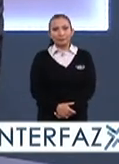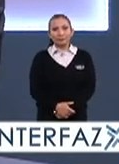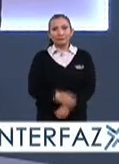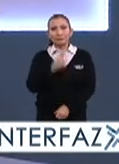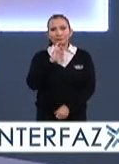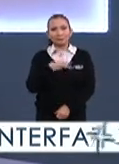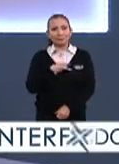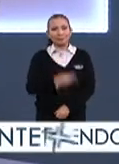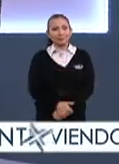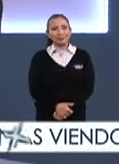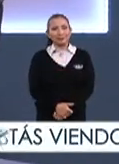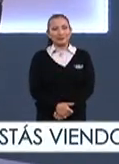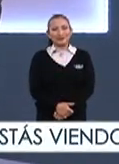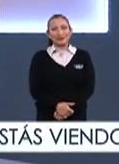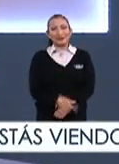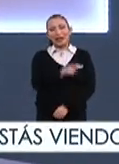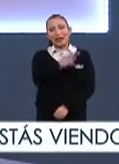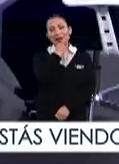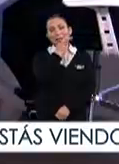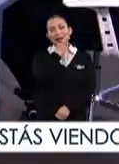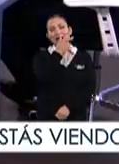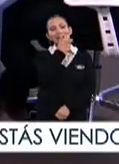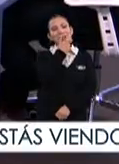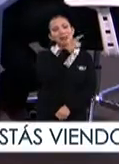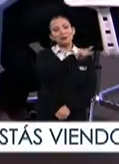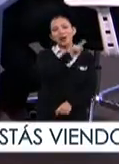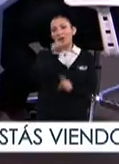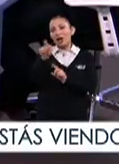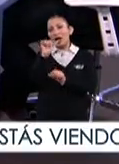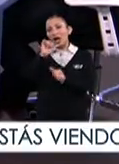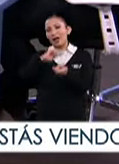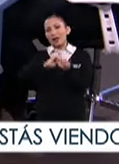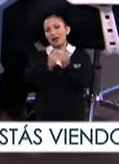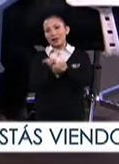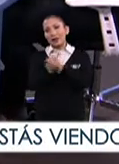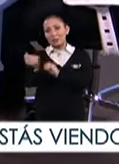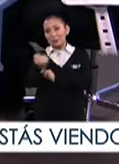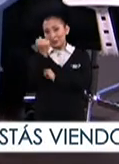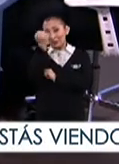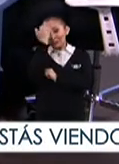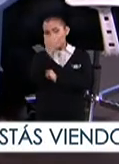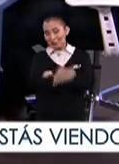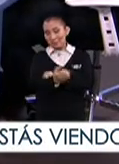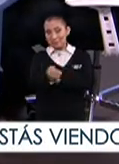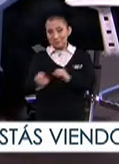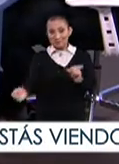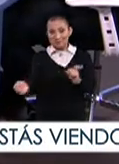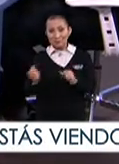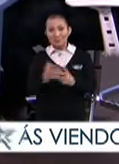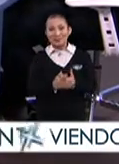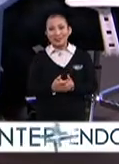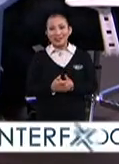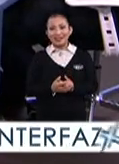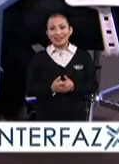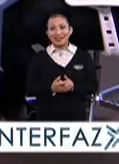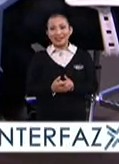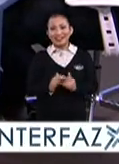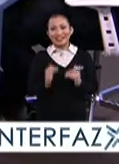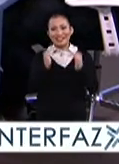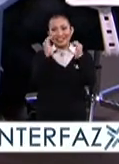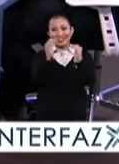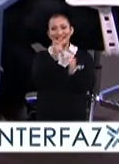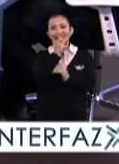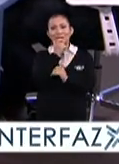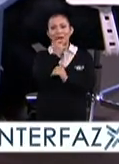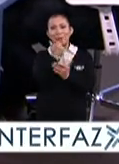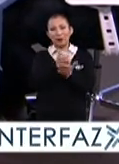a estar haciendo una, él va a hablar con nosotros en inglés, pero bueno, Ana Cristina Olvera, que afortunadamente tiene también un altísimo nivel